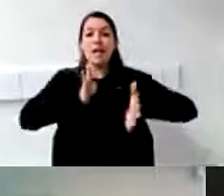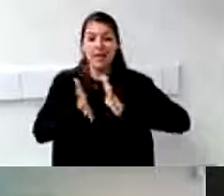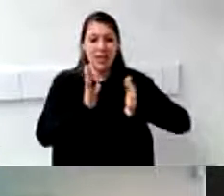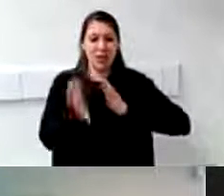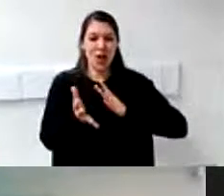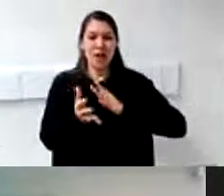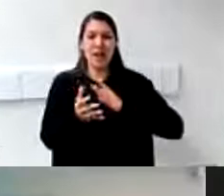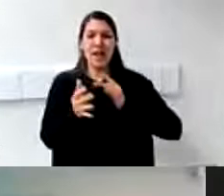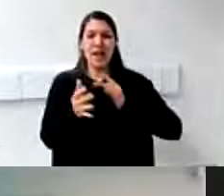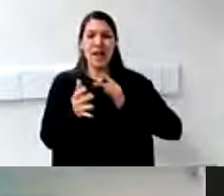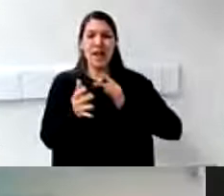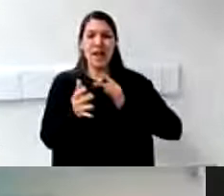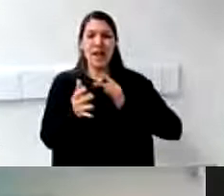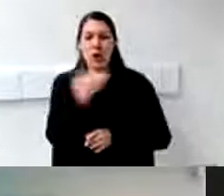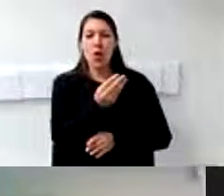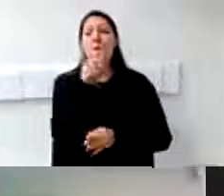Buenos días y gracias.